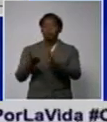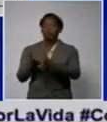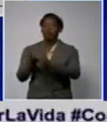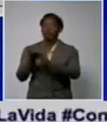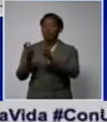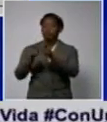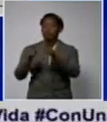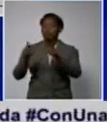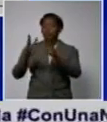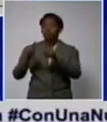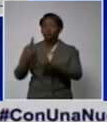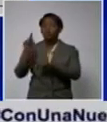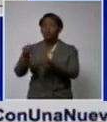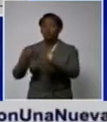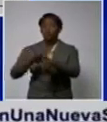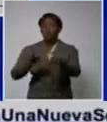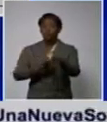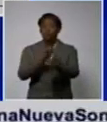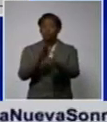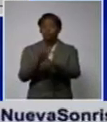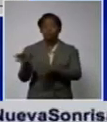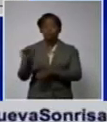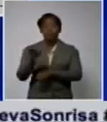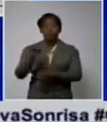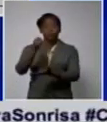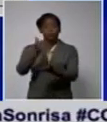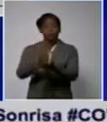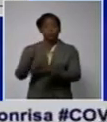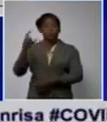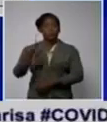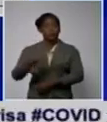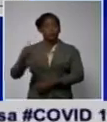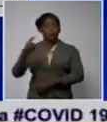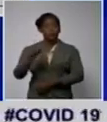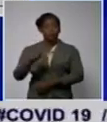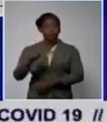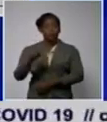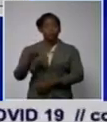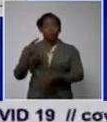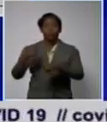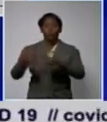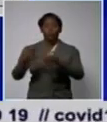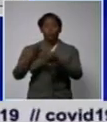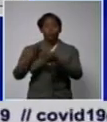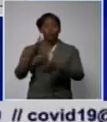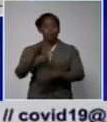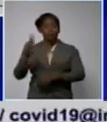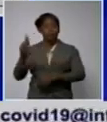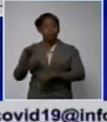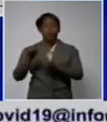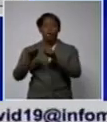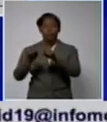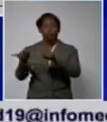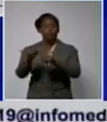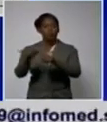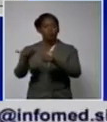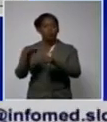todavía en el municipio Camagüey y el municipio Guaymaro.